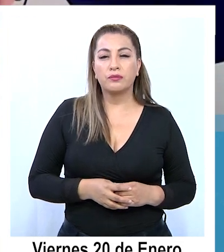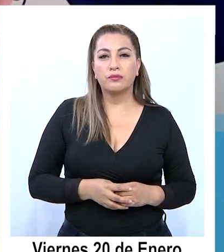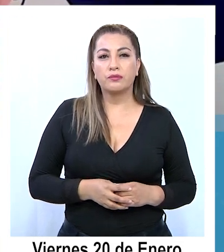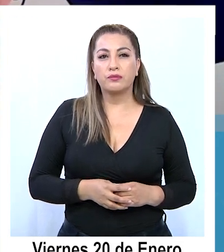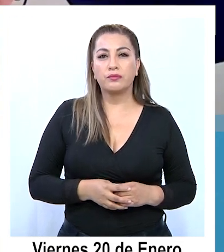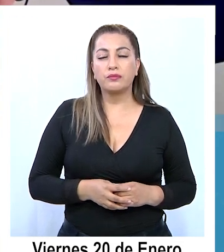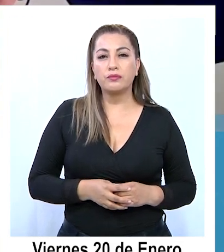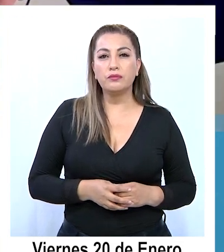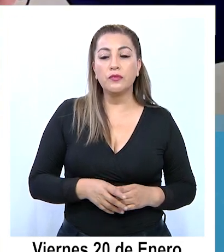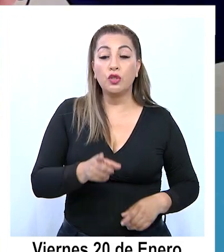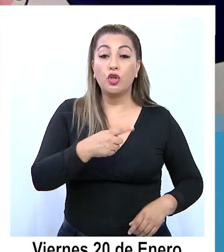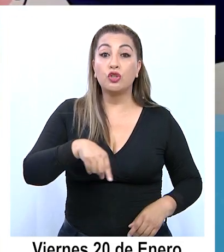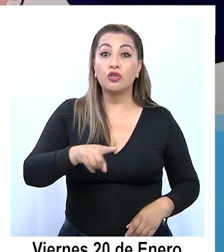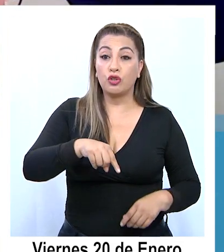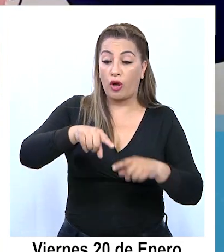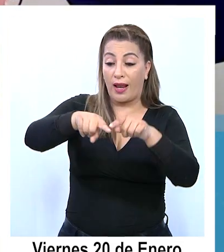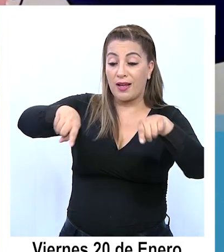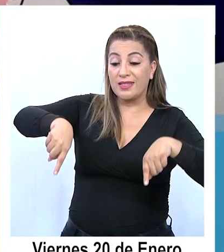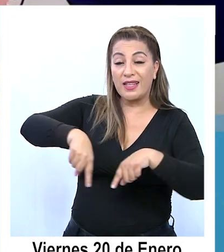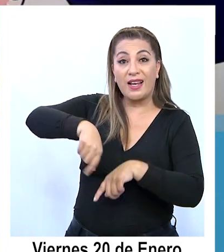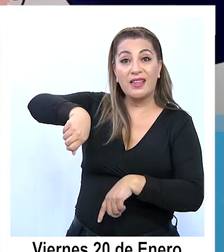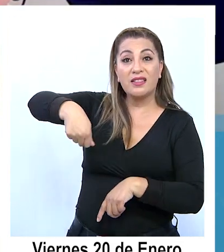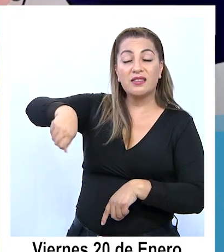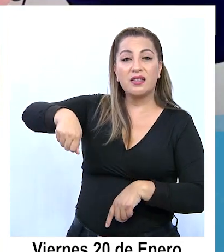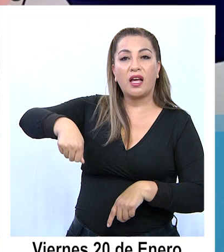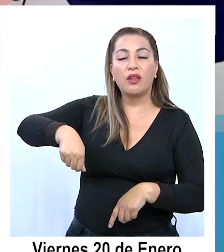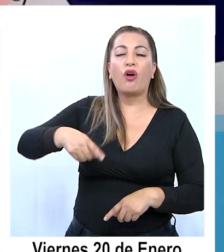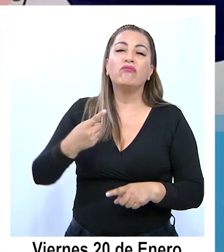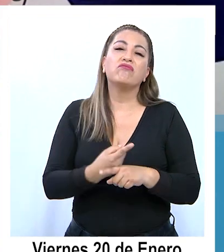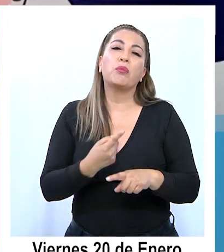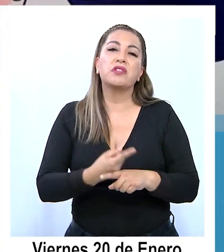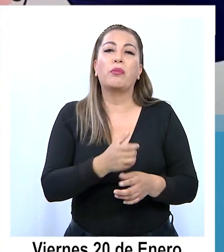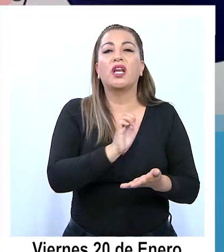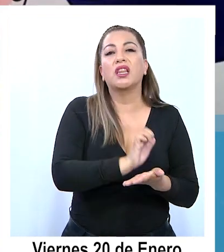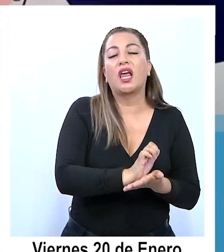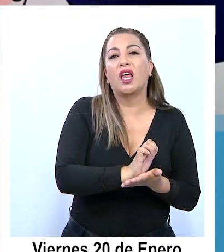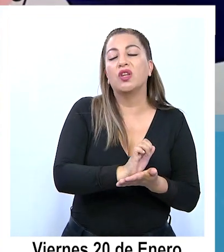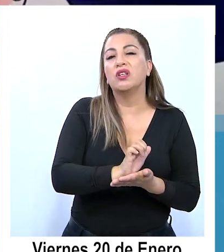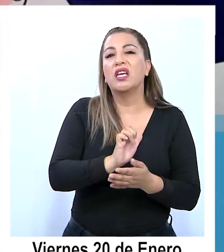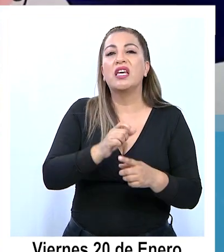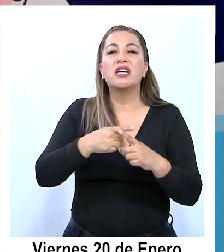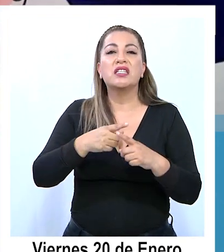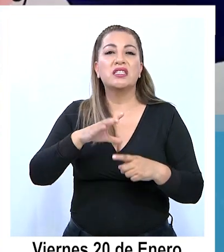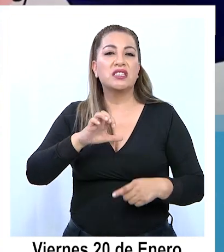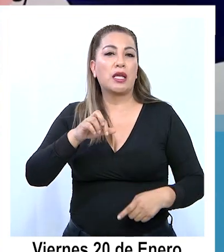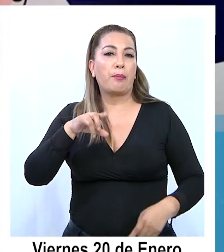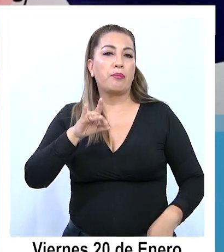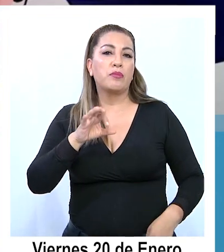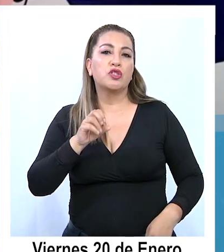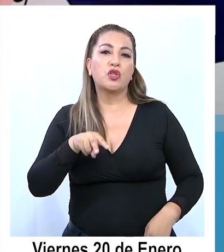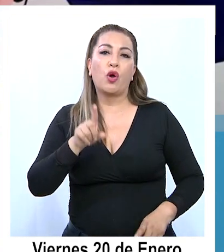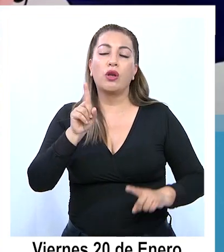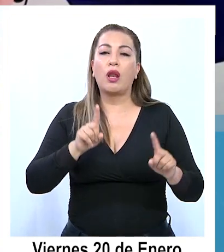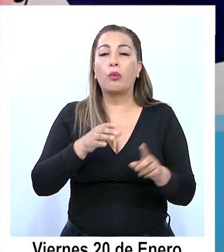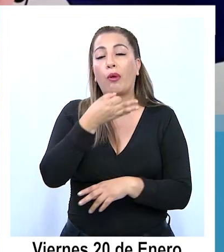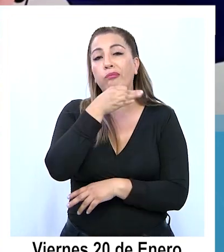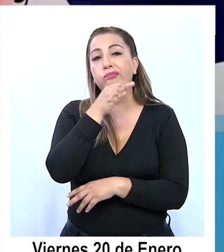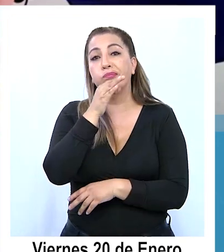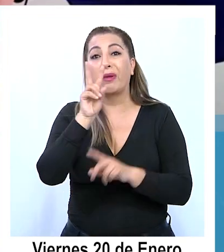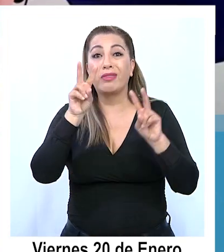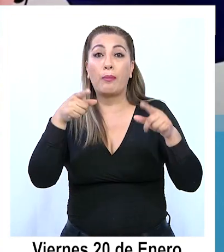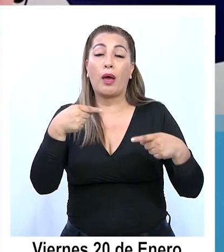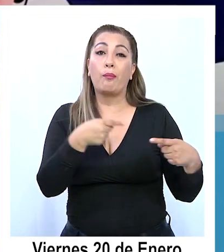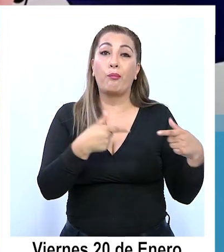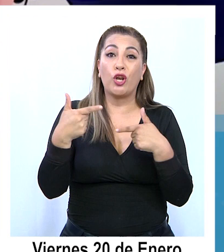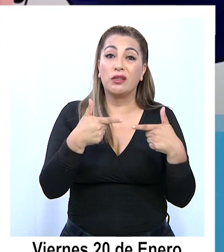nosotros en sala del Senado hablamos del estado de excepción, cada quien hace un discurso más bien político y se prorroga. Pero se